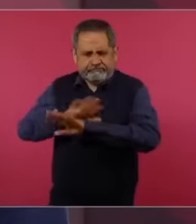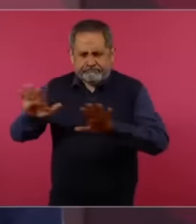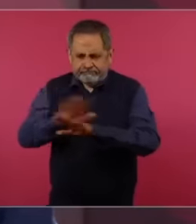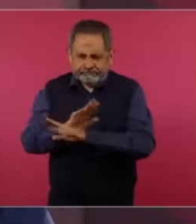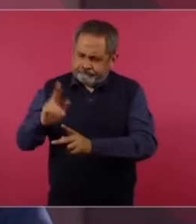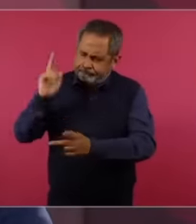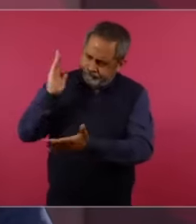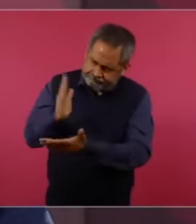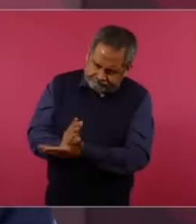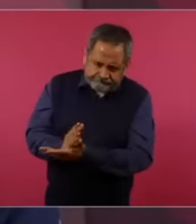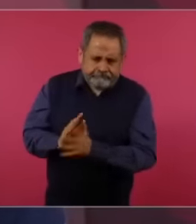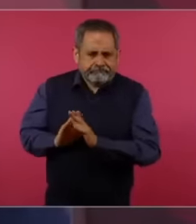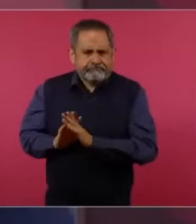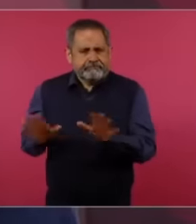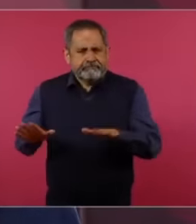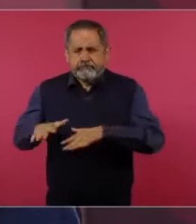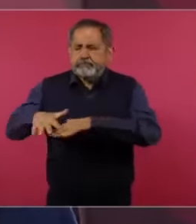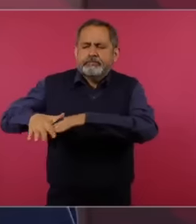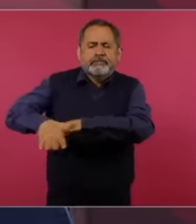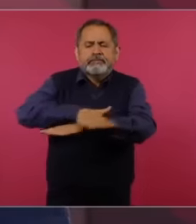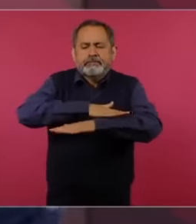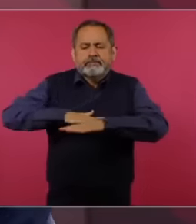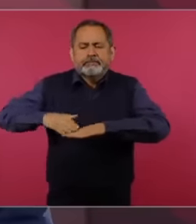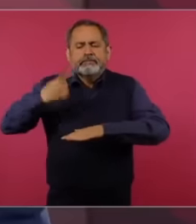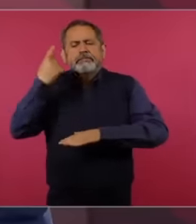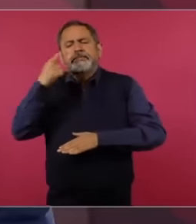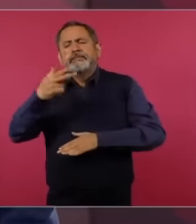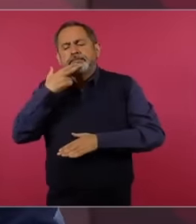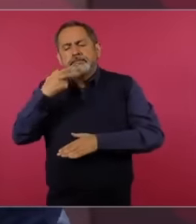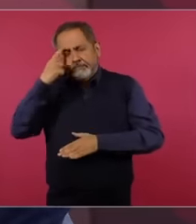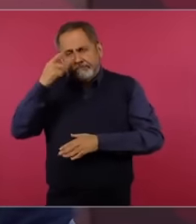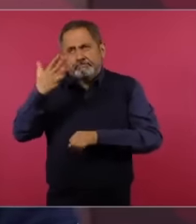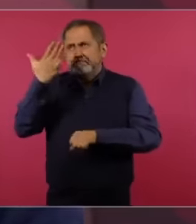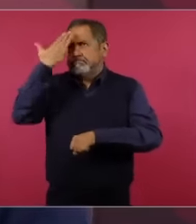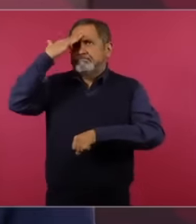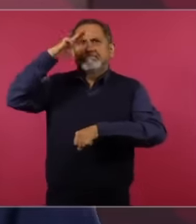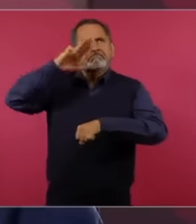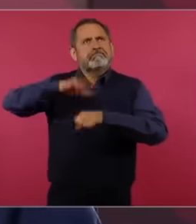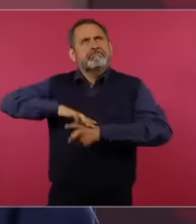carbón, sino se iba a convertir en un memorial,